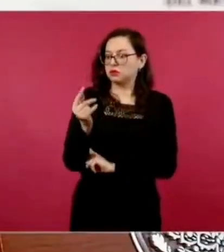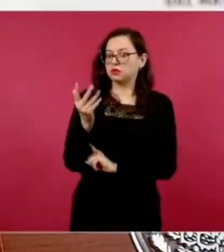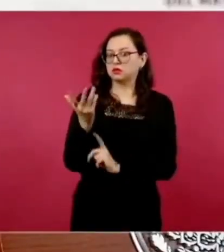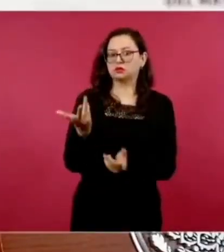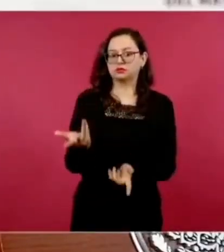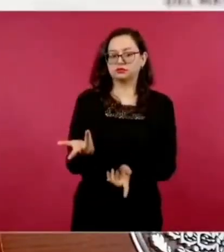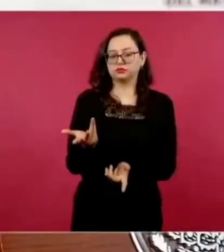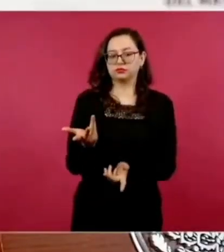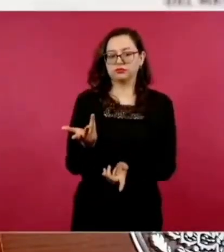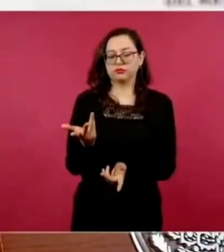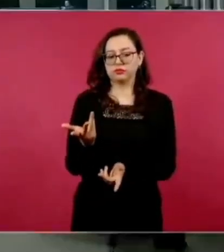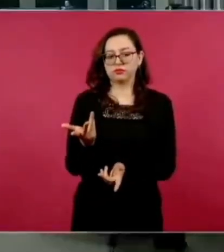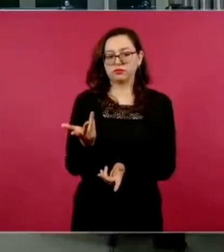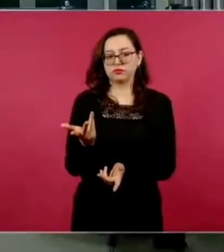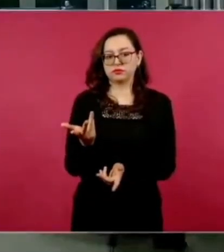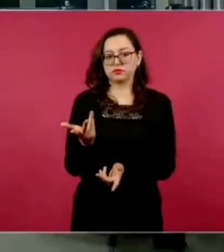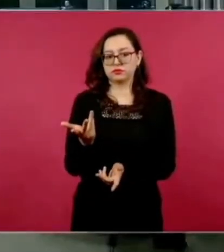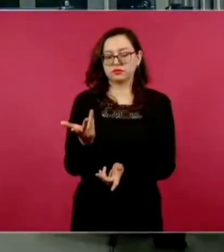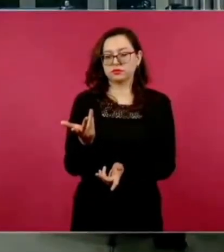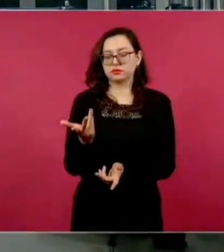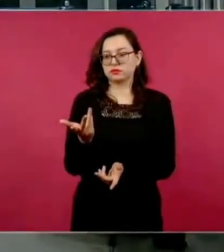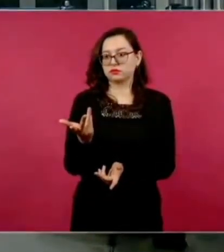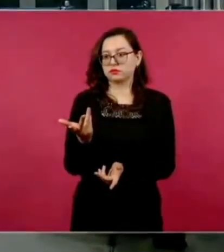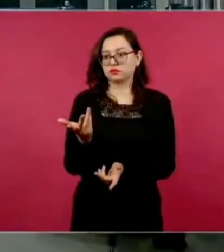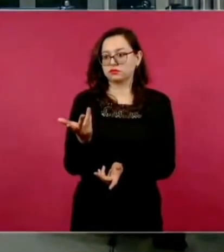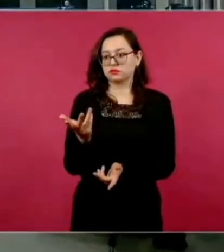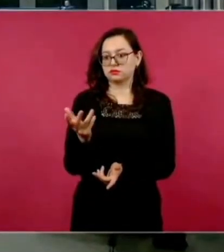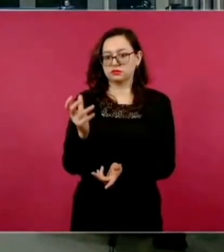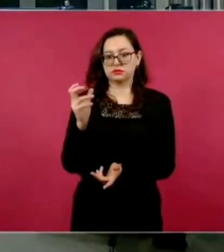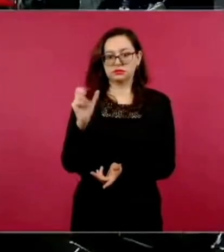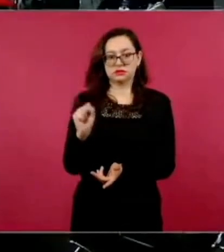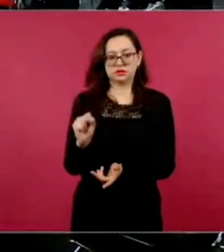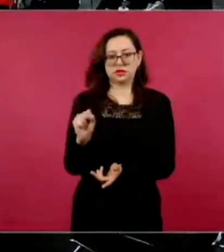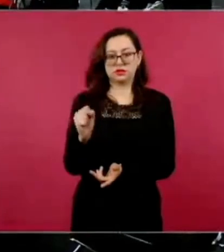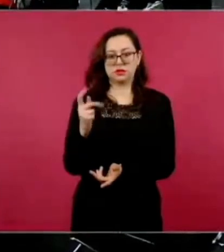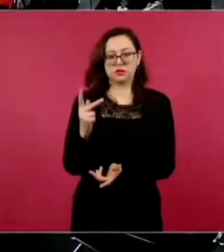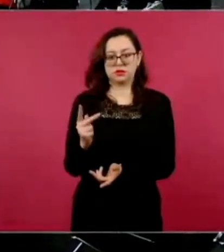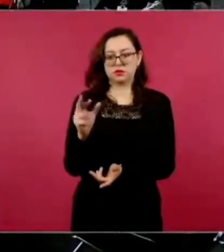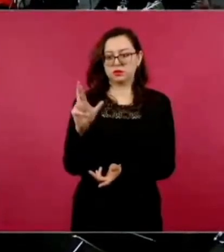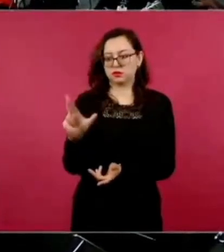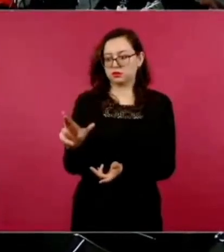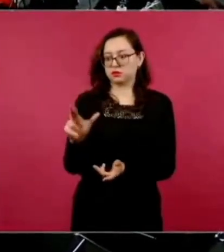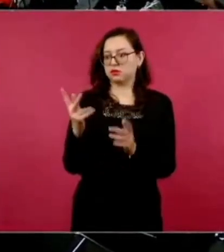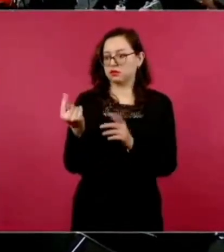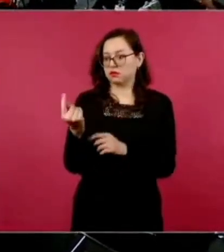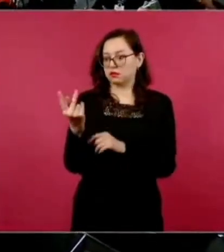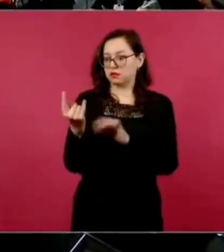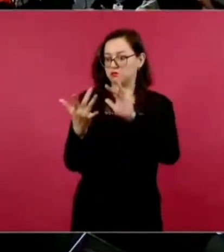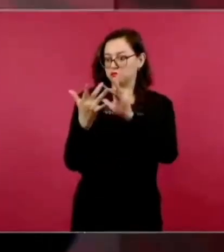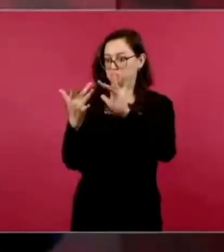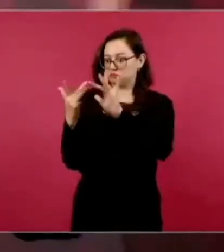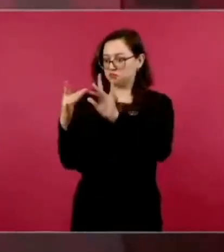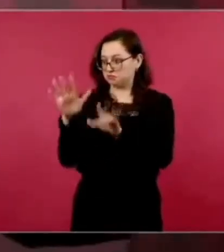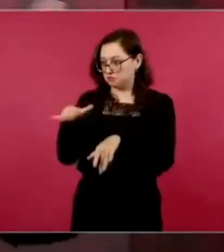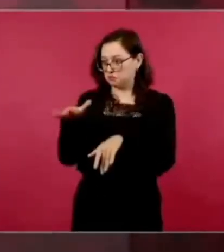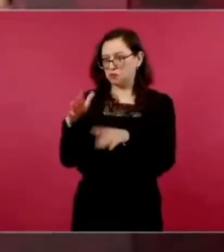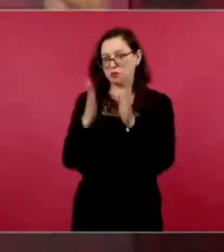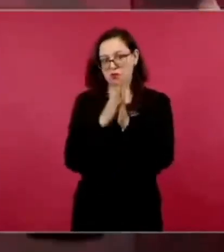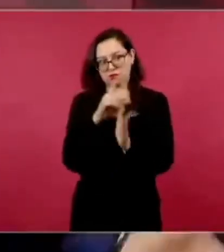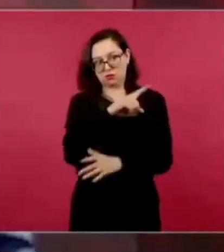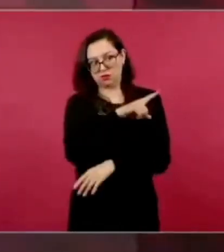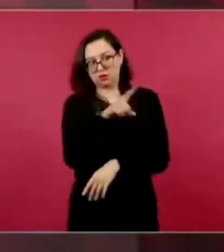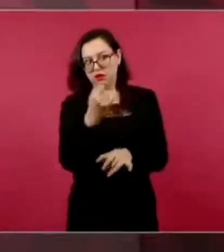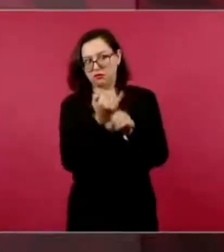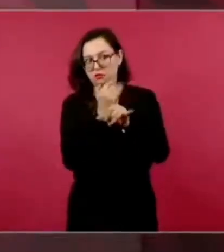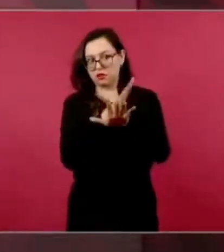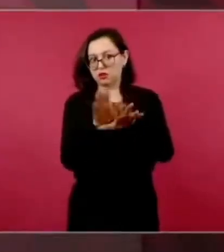del sistema de comunicación del Estado, los públicos que estén, creo